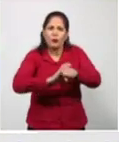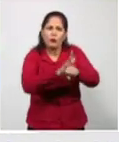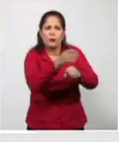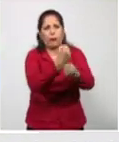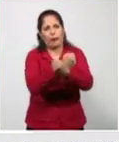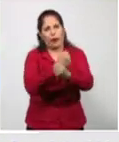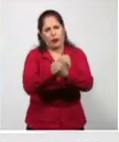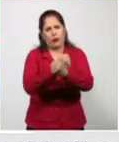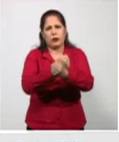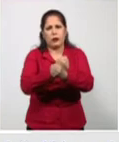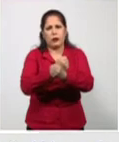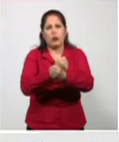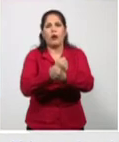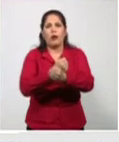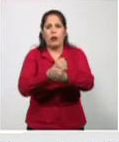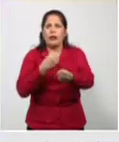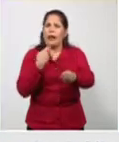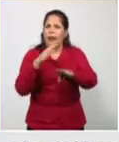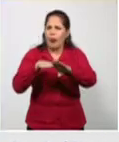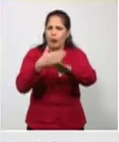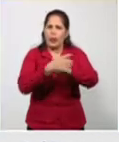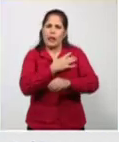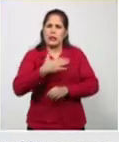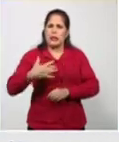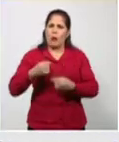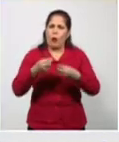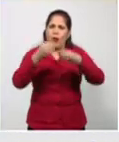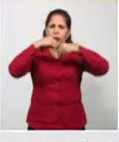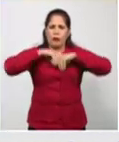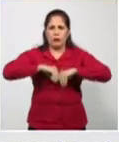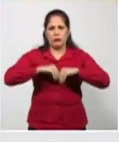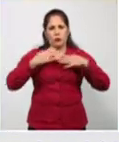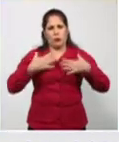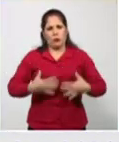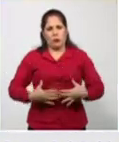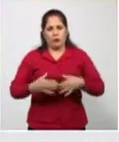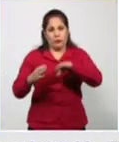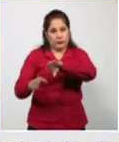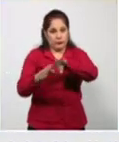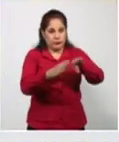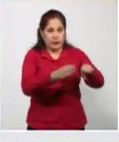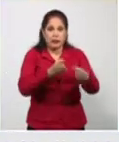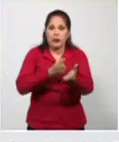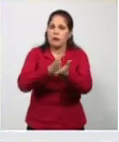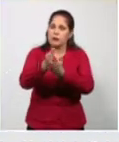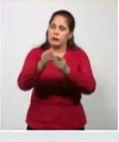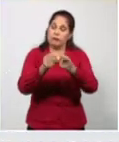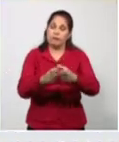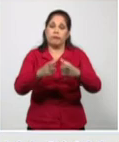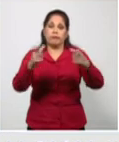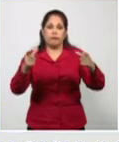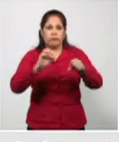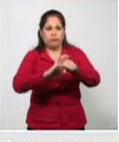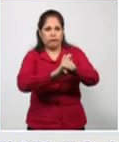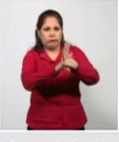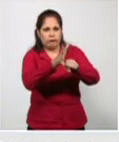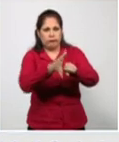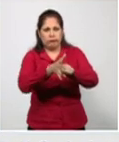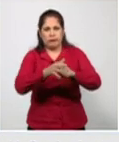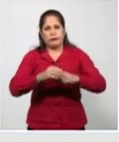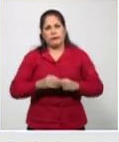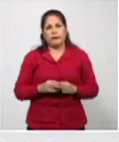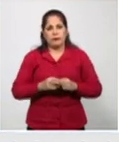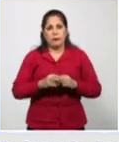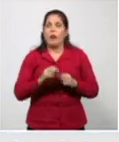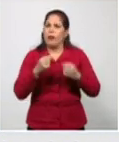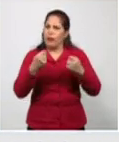recuperado. Esta es la situación de Cuba, Gisela, en estos momentos. Y es que se mantienen cifras elevadas y la primera premisa para cortar